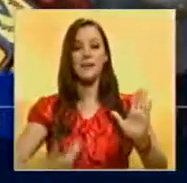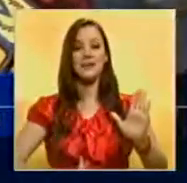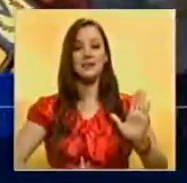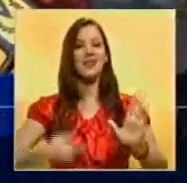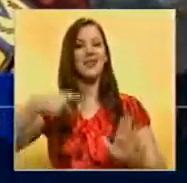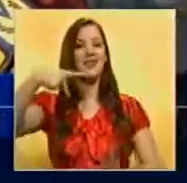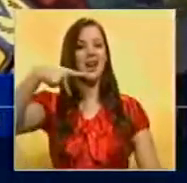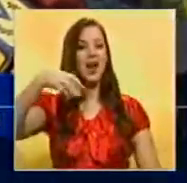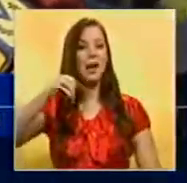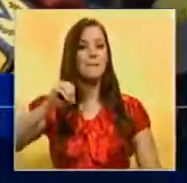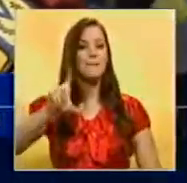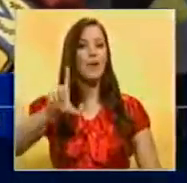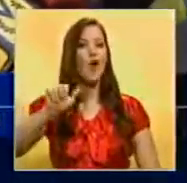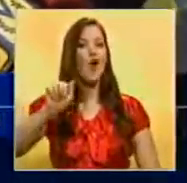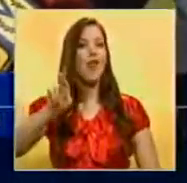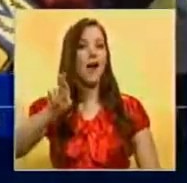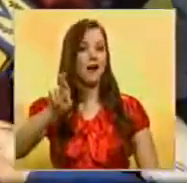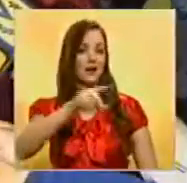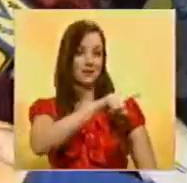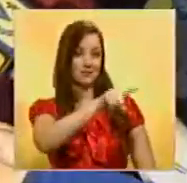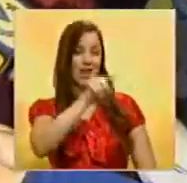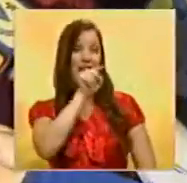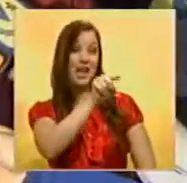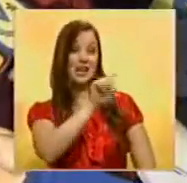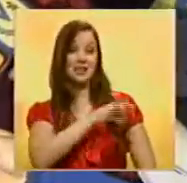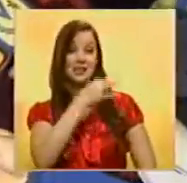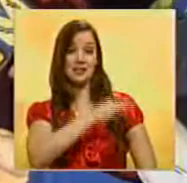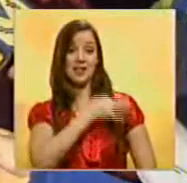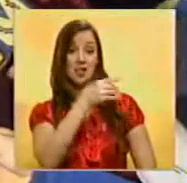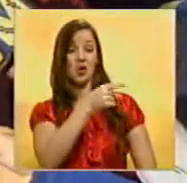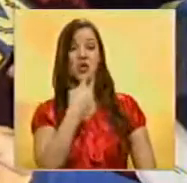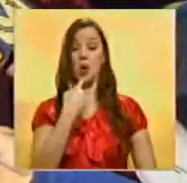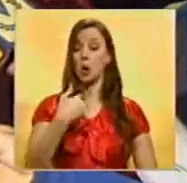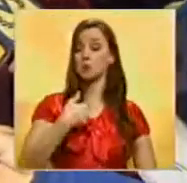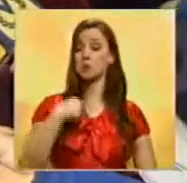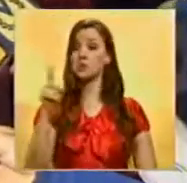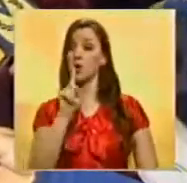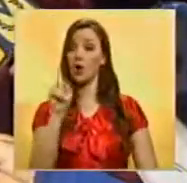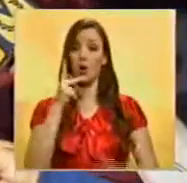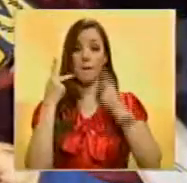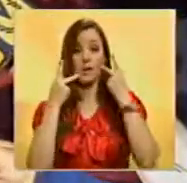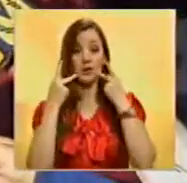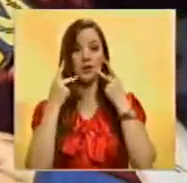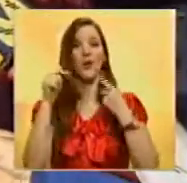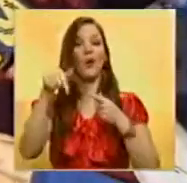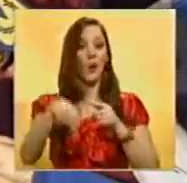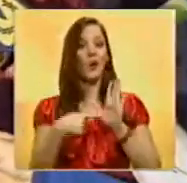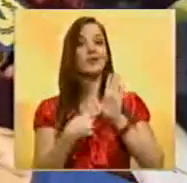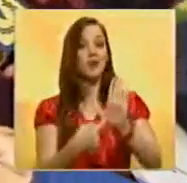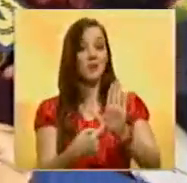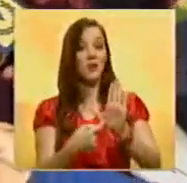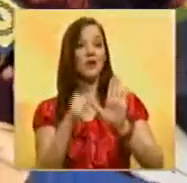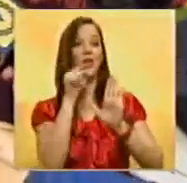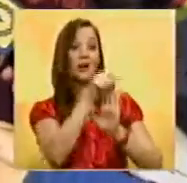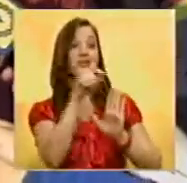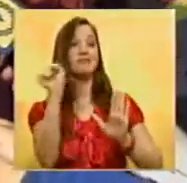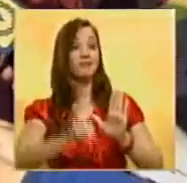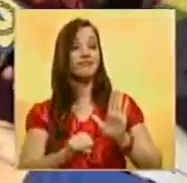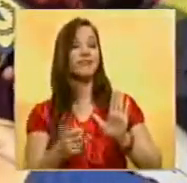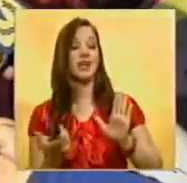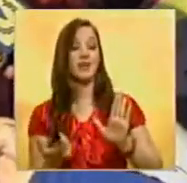que representa Lorenzo Mendoza. Ese señor que dijo que no era político, bueno, hoy ha quedado desnudo ante el país. Esas son las